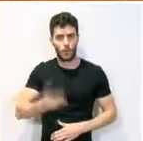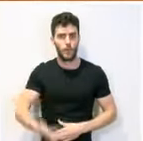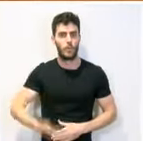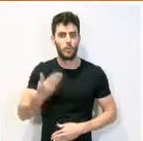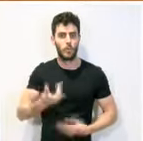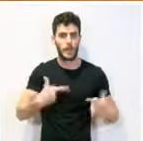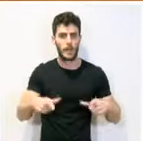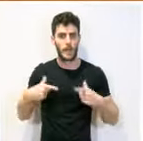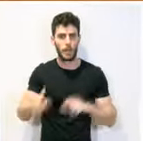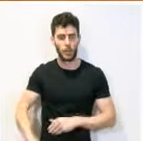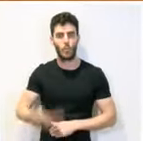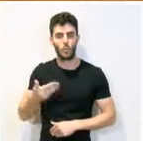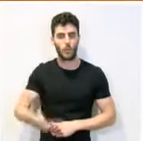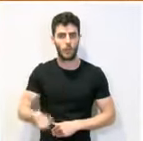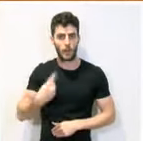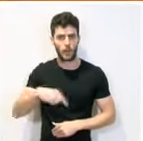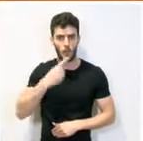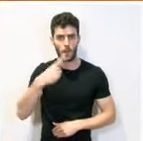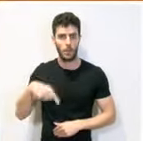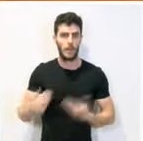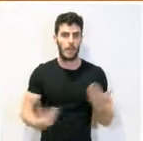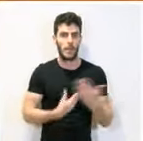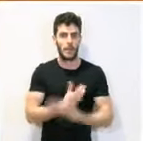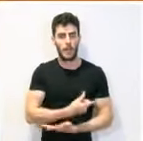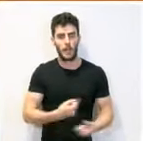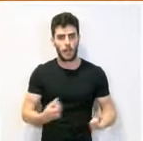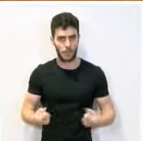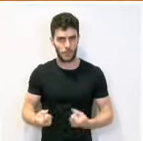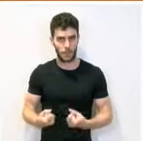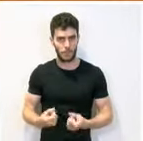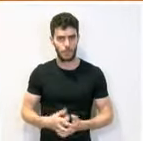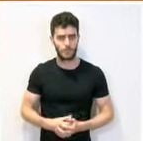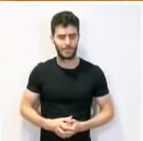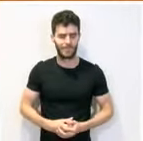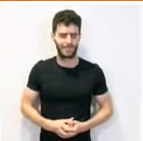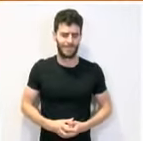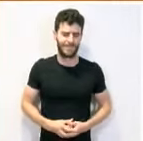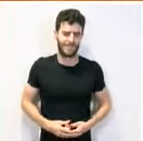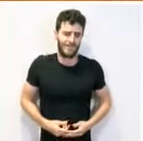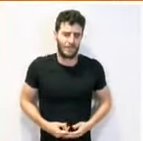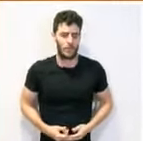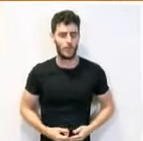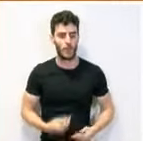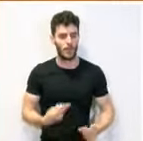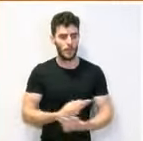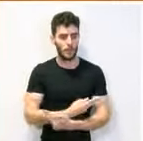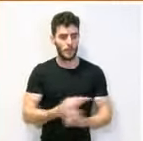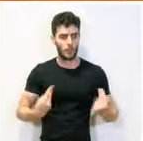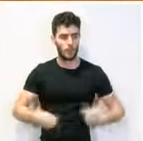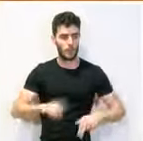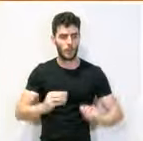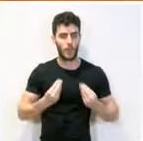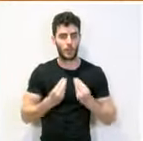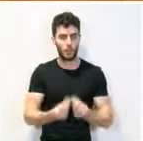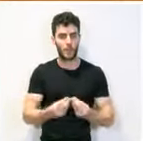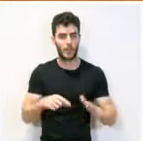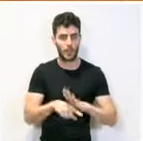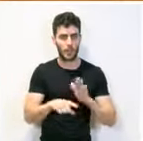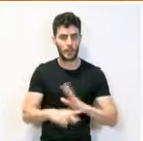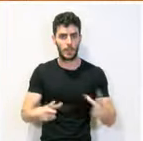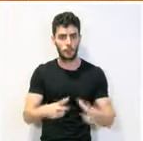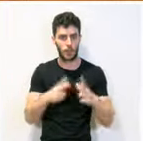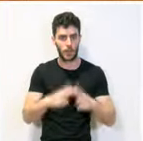ámbitos que son importantes. Hablábamos esta mañana de la necesidad de que desde lo público y conjuntamente con los agentes sociales, con los